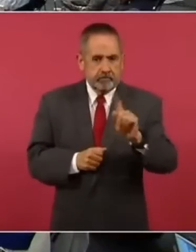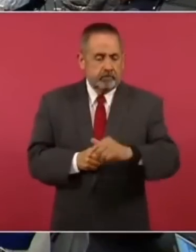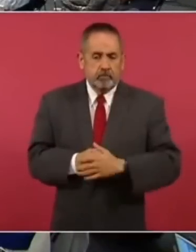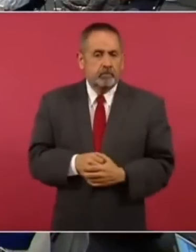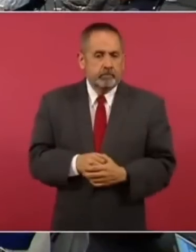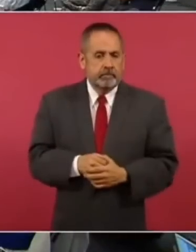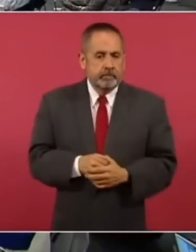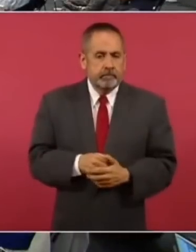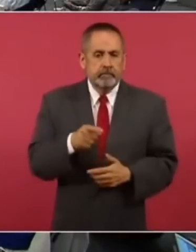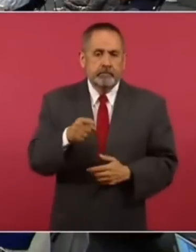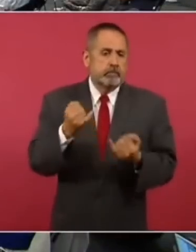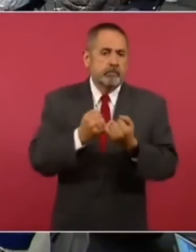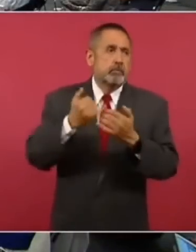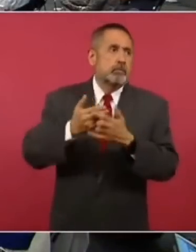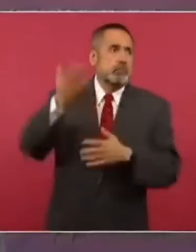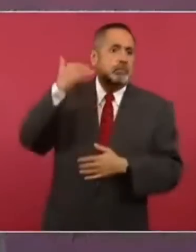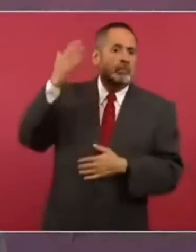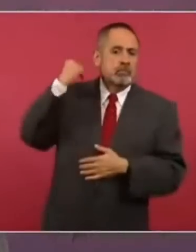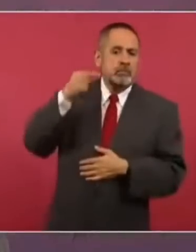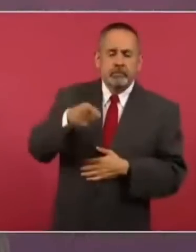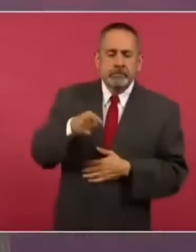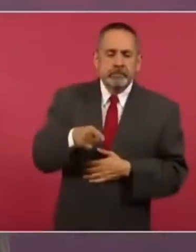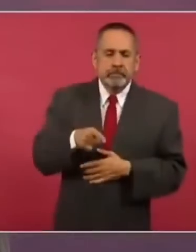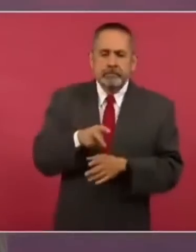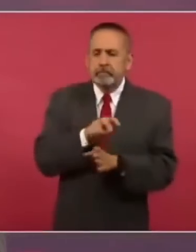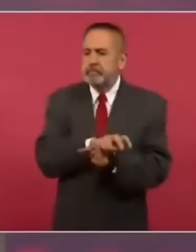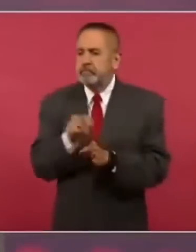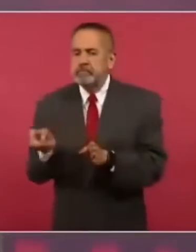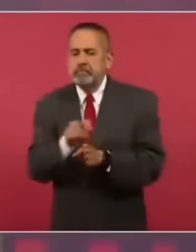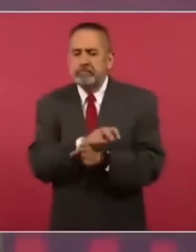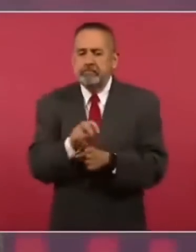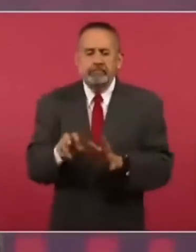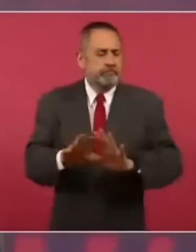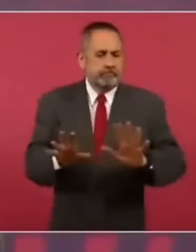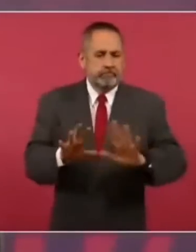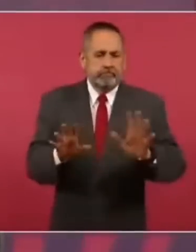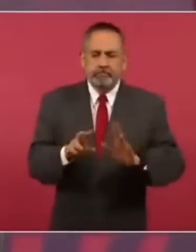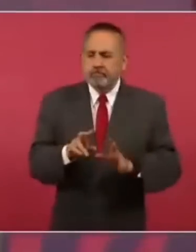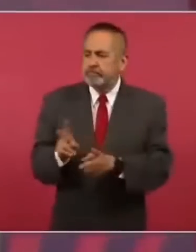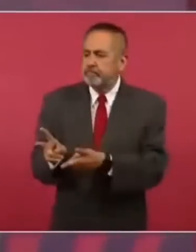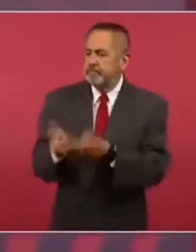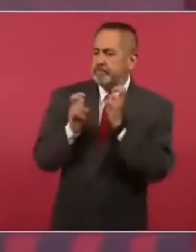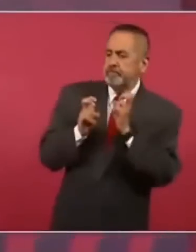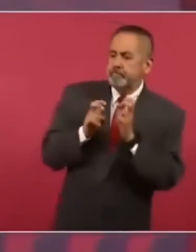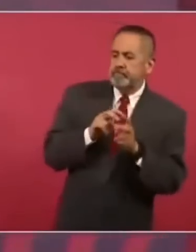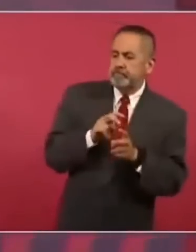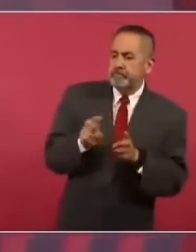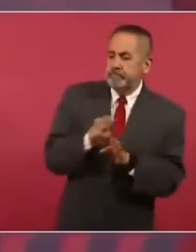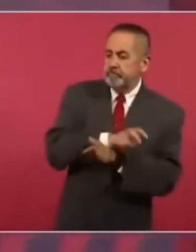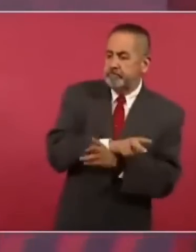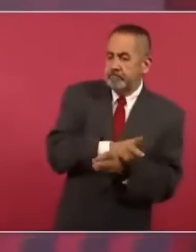llevar a cabo como era antes la política robalera.